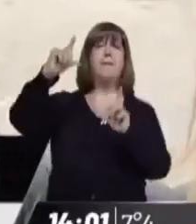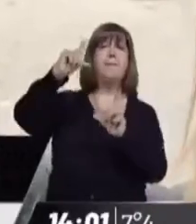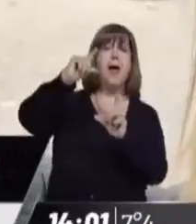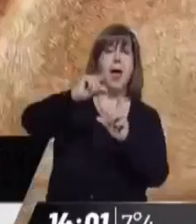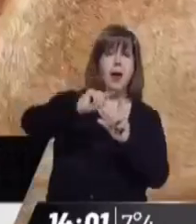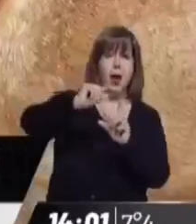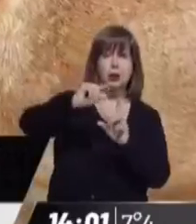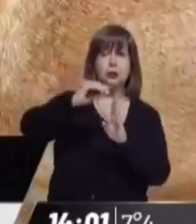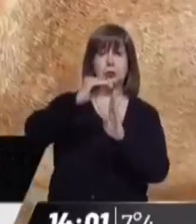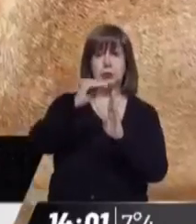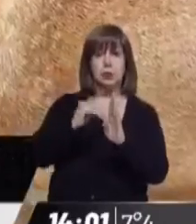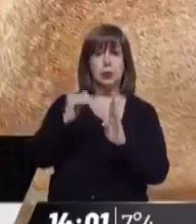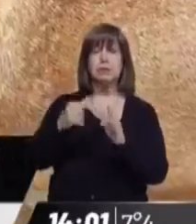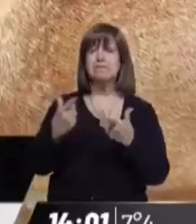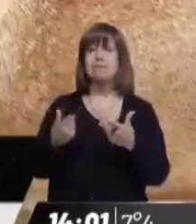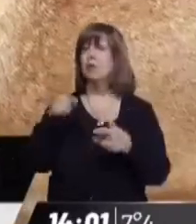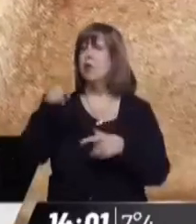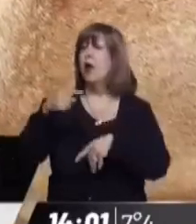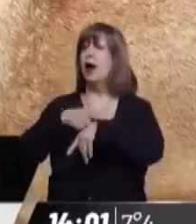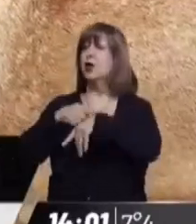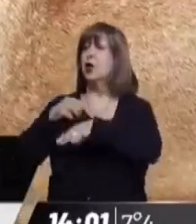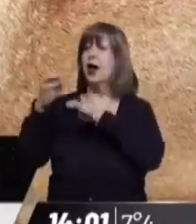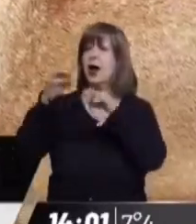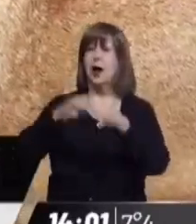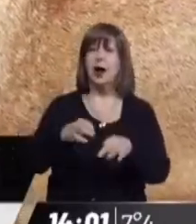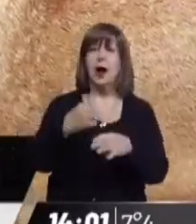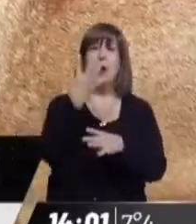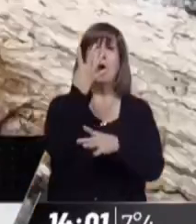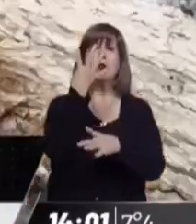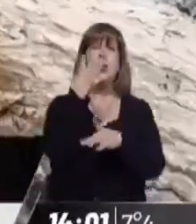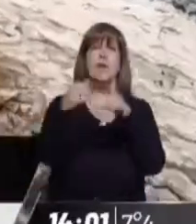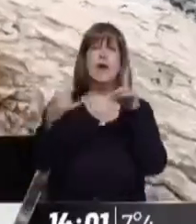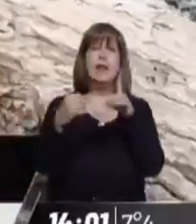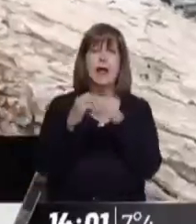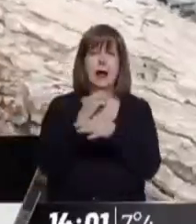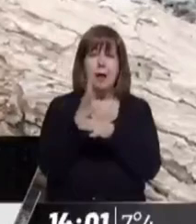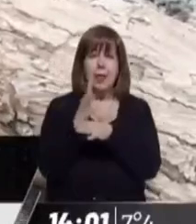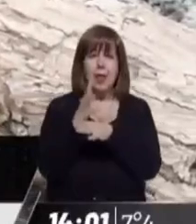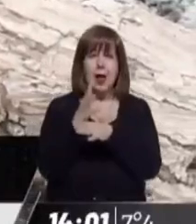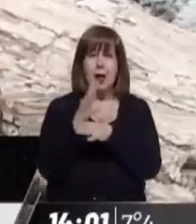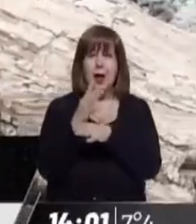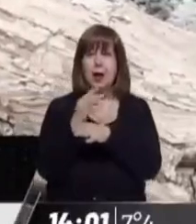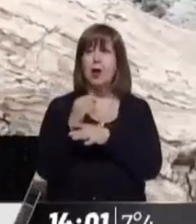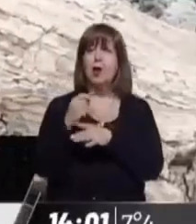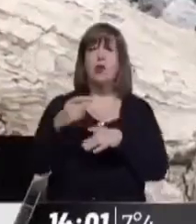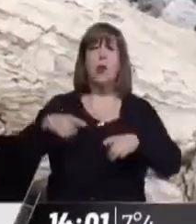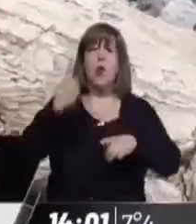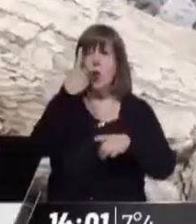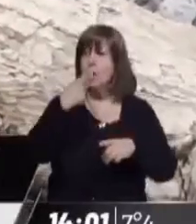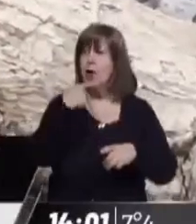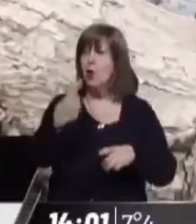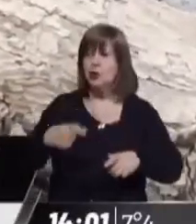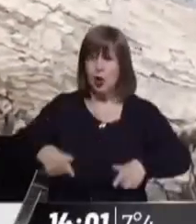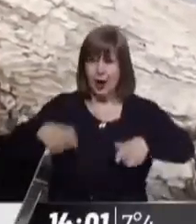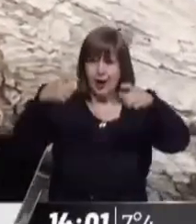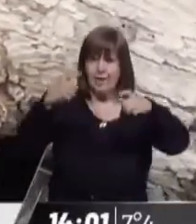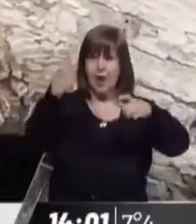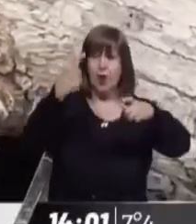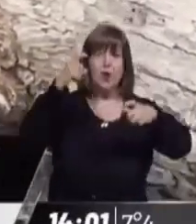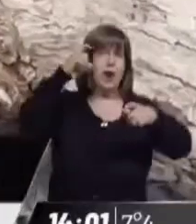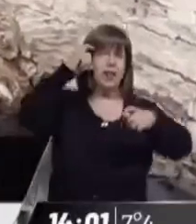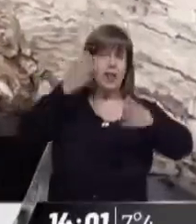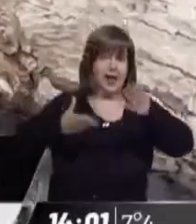agarrar. No podemos. ¿A qué hora llegó? Yo a las 4:30. ¿Con una sola garrafa cuánto tiempo tira?